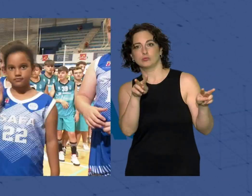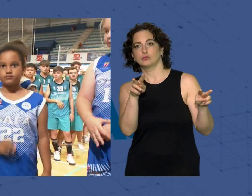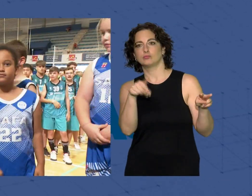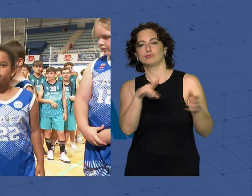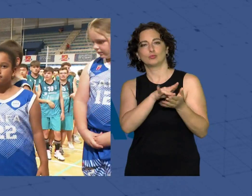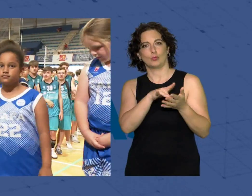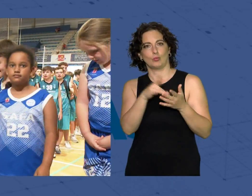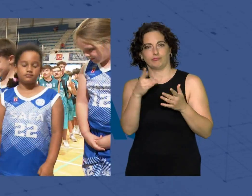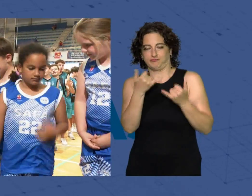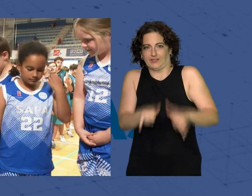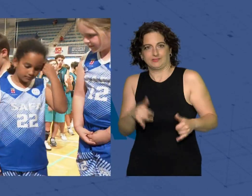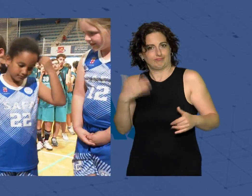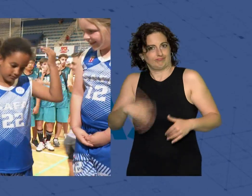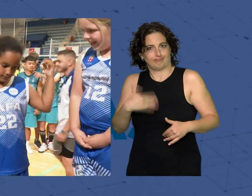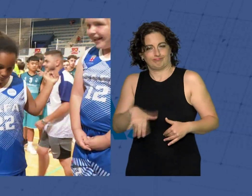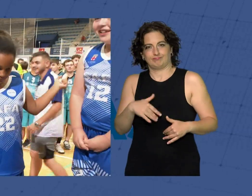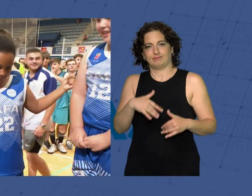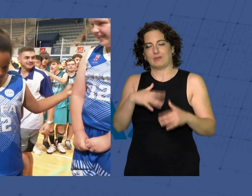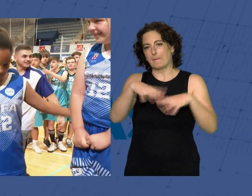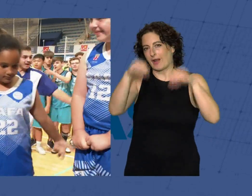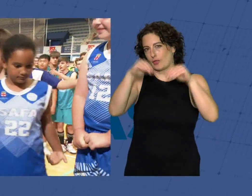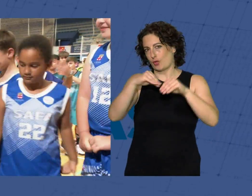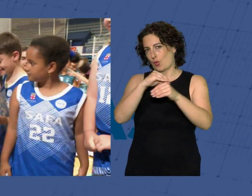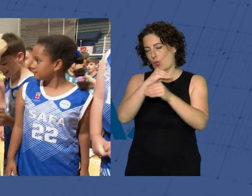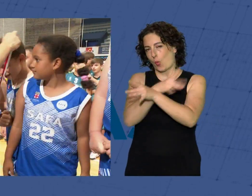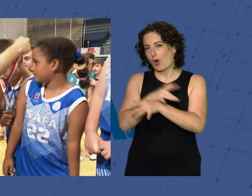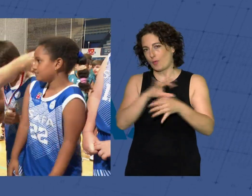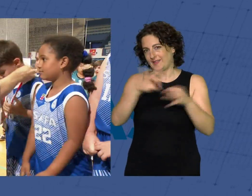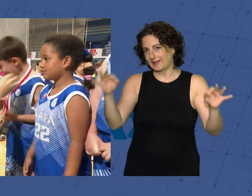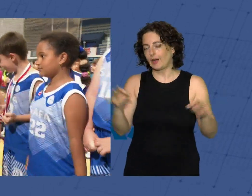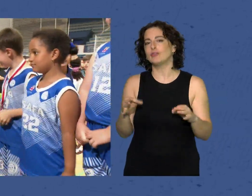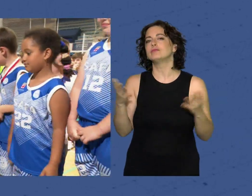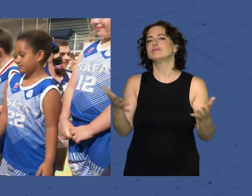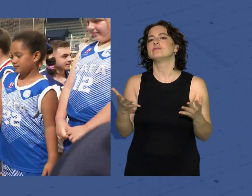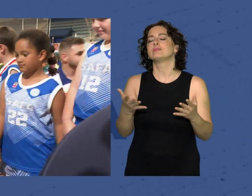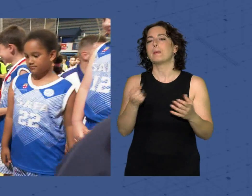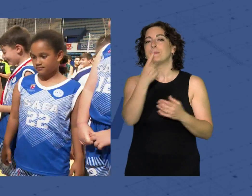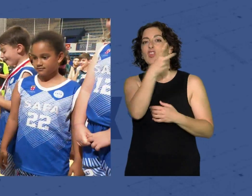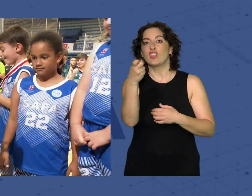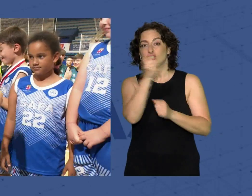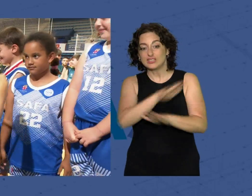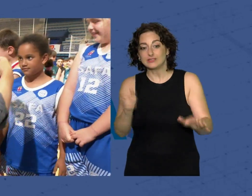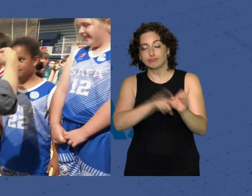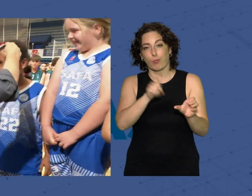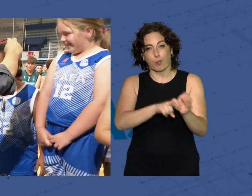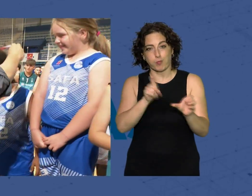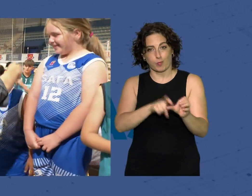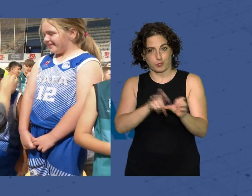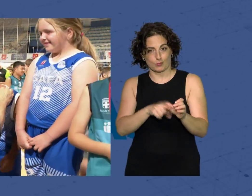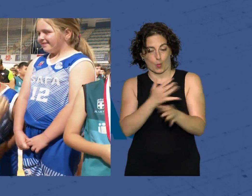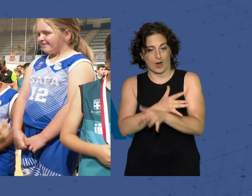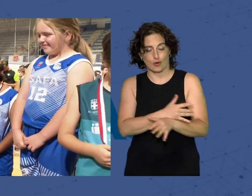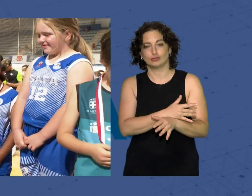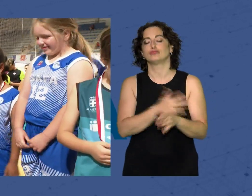viviendo una auténtica fiesta aquí en el Palacio de los Juegos del Mediterráneo pues con más de 1200 niños que han participado en estos juegos